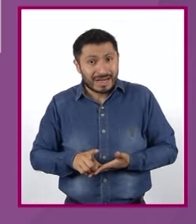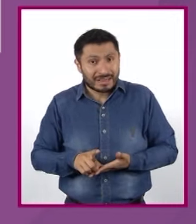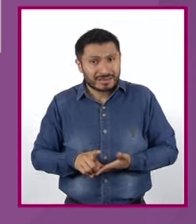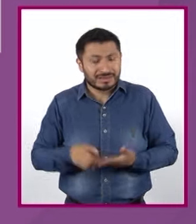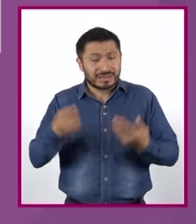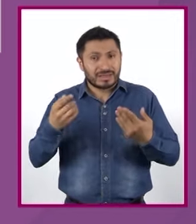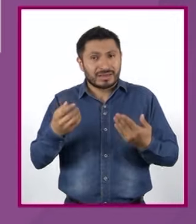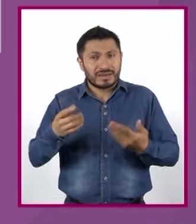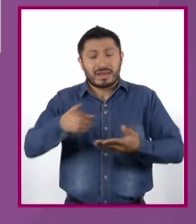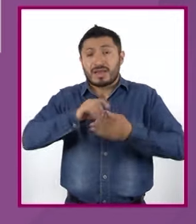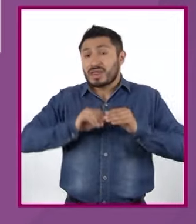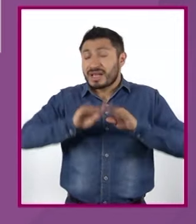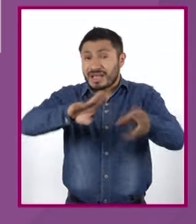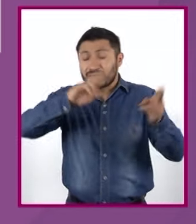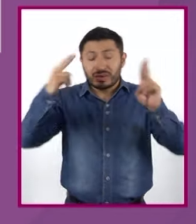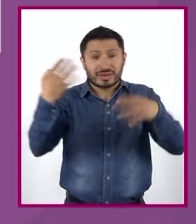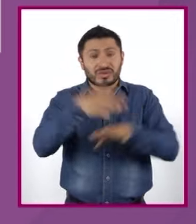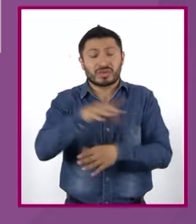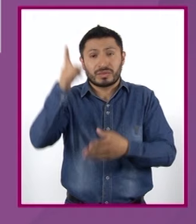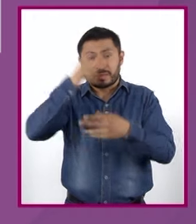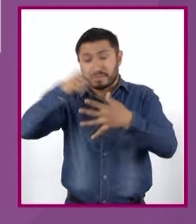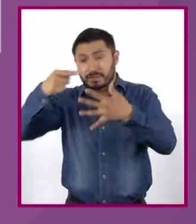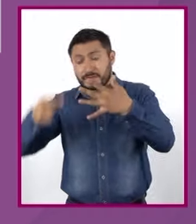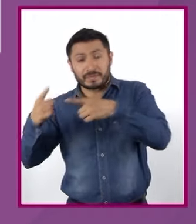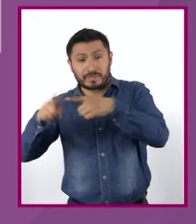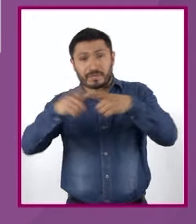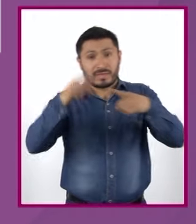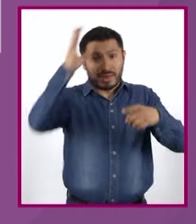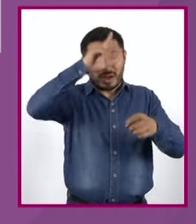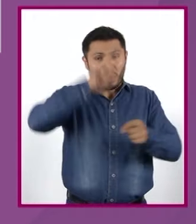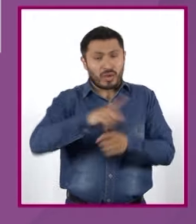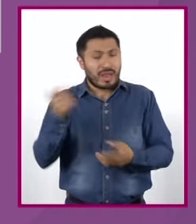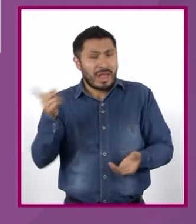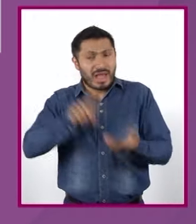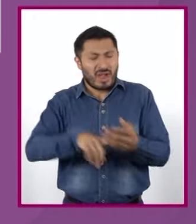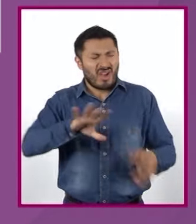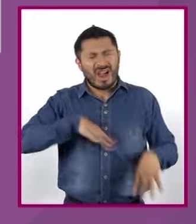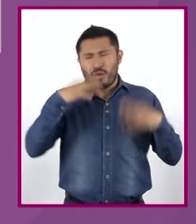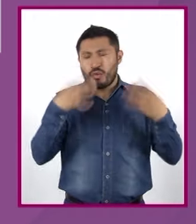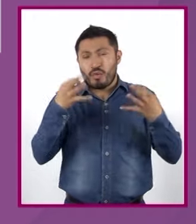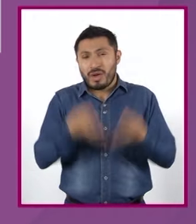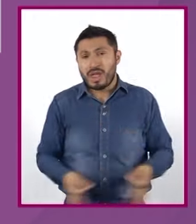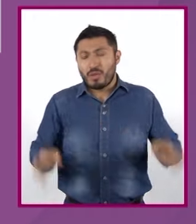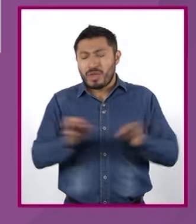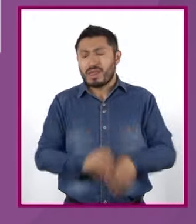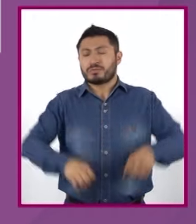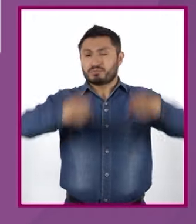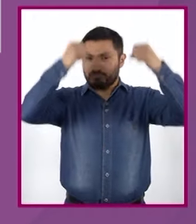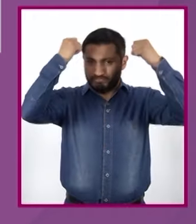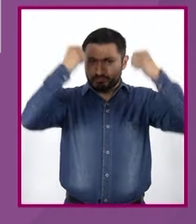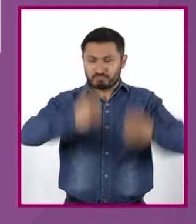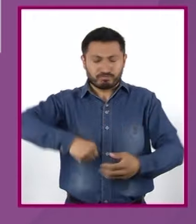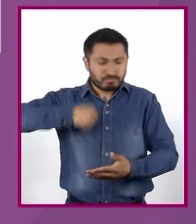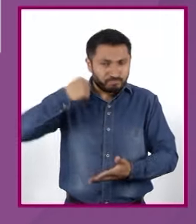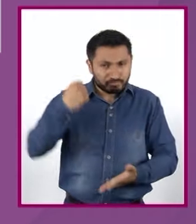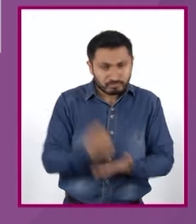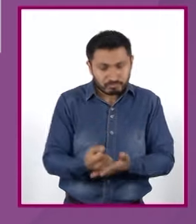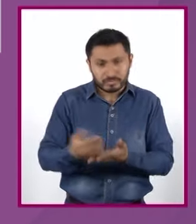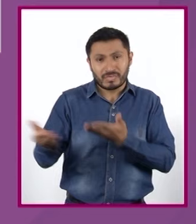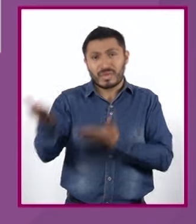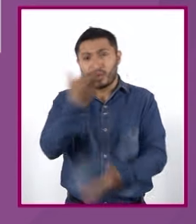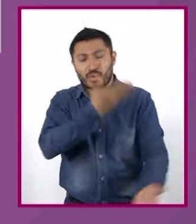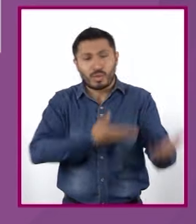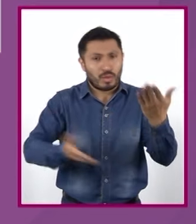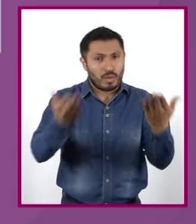Diversidad Cultural? Además, en esta se considera indispensable garantizar una interacción armoniosa